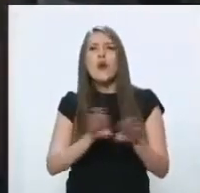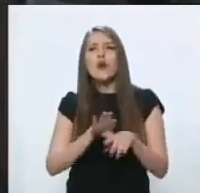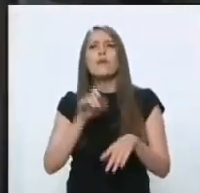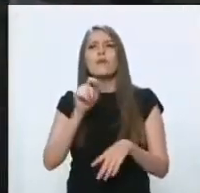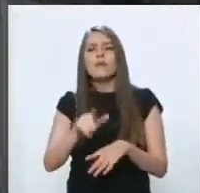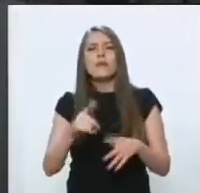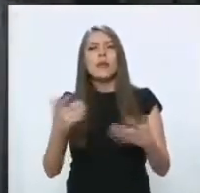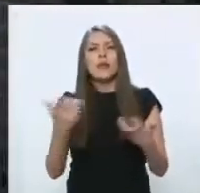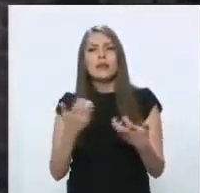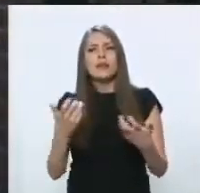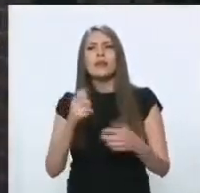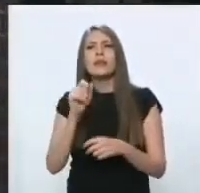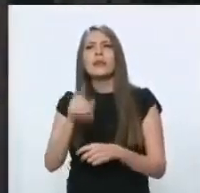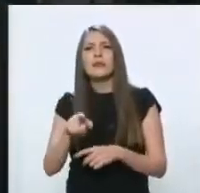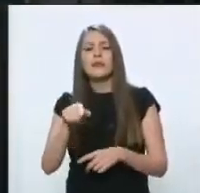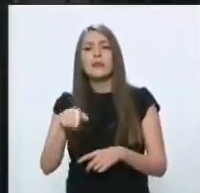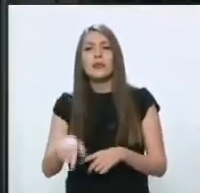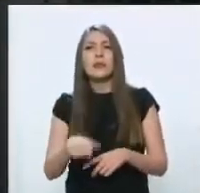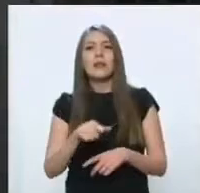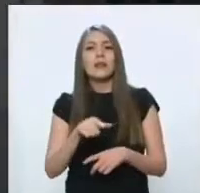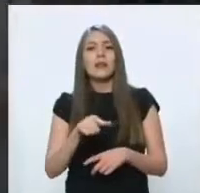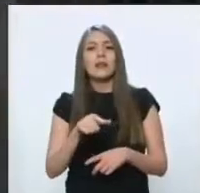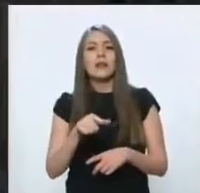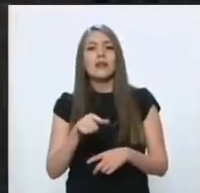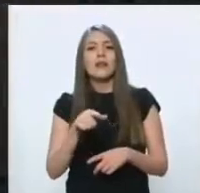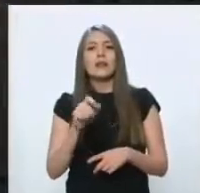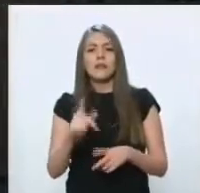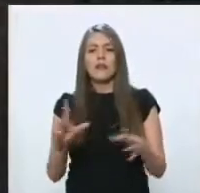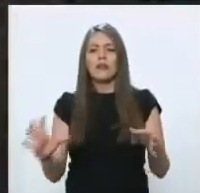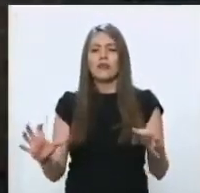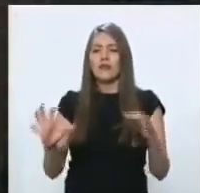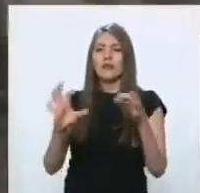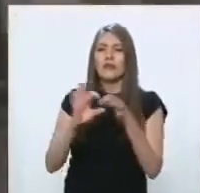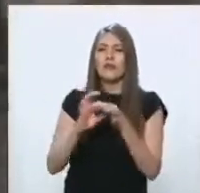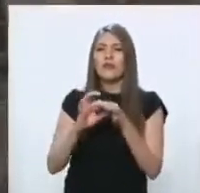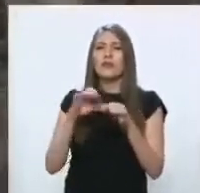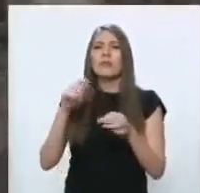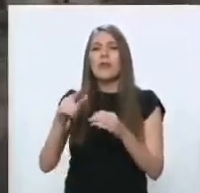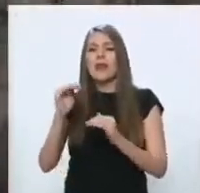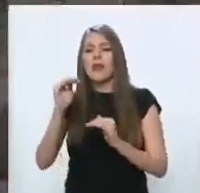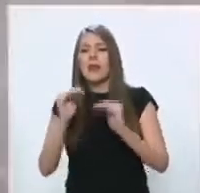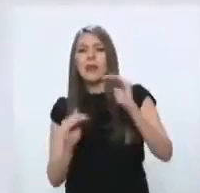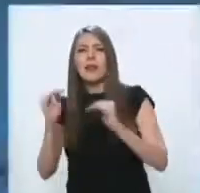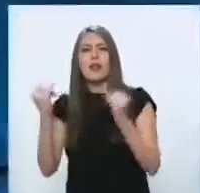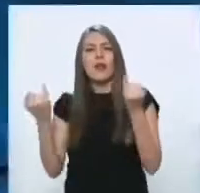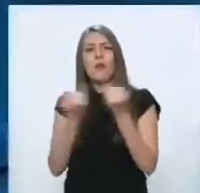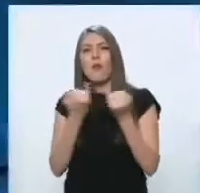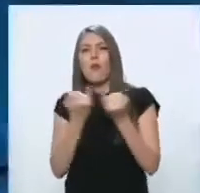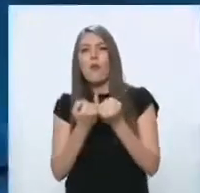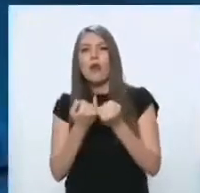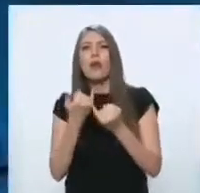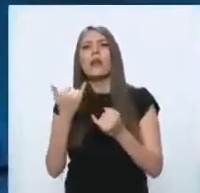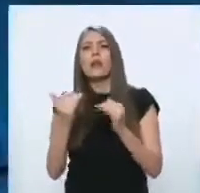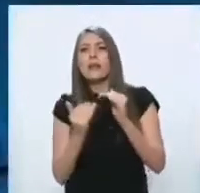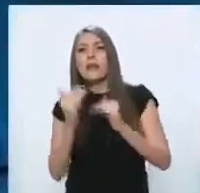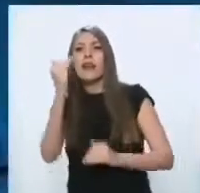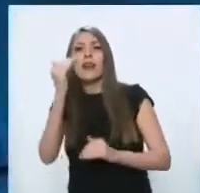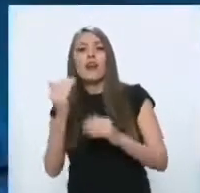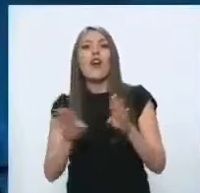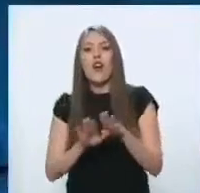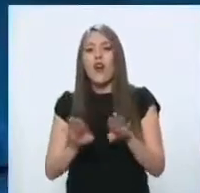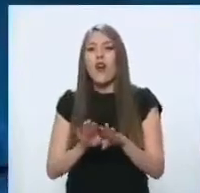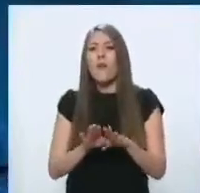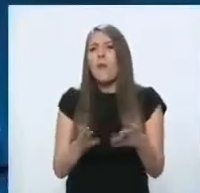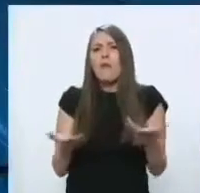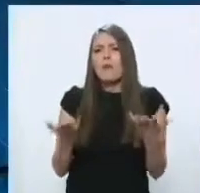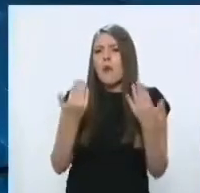cuarta generación, particularmente con lo que tiene que ver con reducir la desigualdad e incrementar el gasto social si no hay dinero, ¿no?